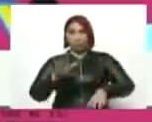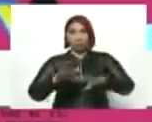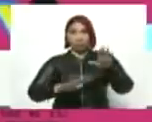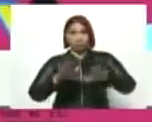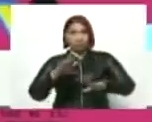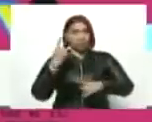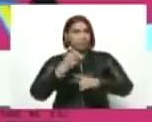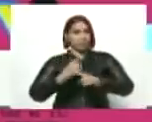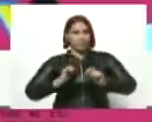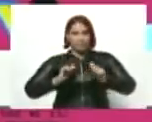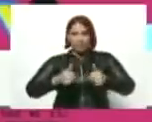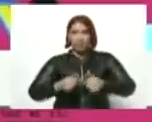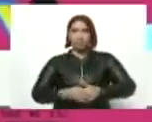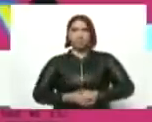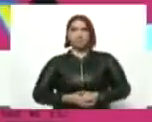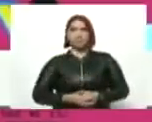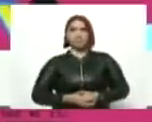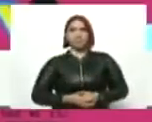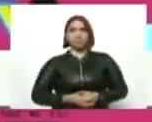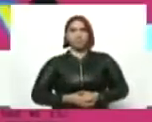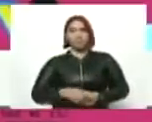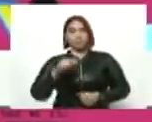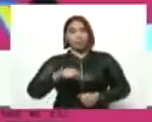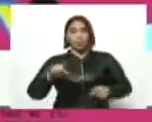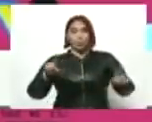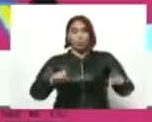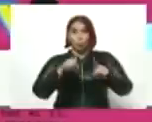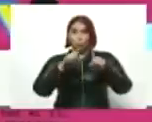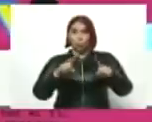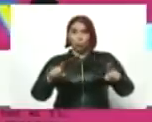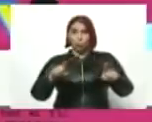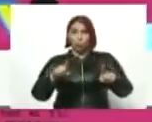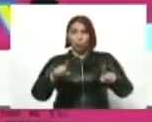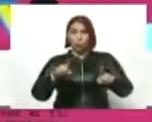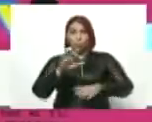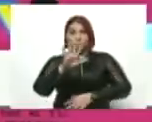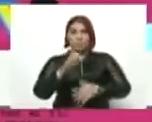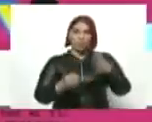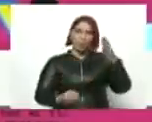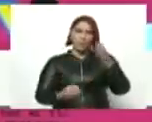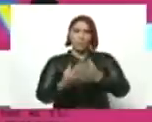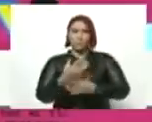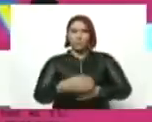donde debemos empezar. Hoy se cumplen 5 de marzo.